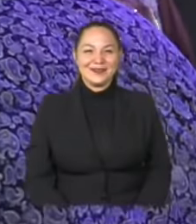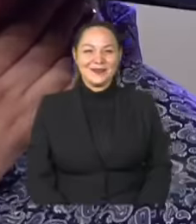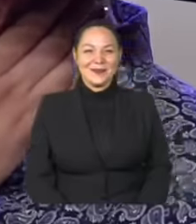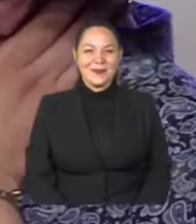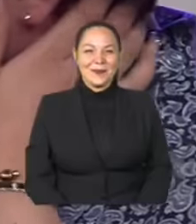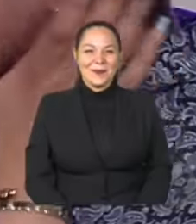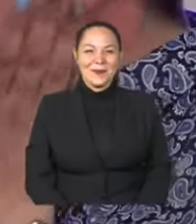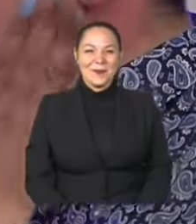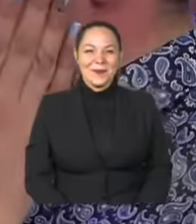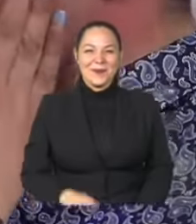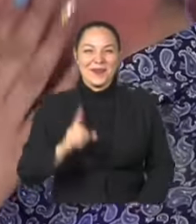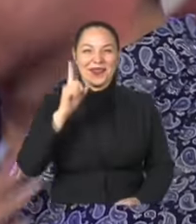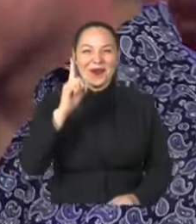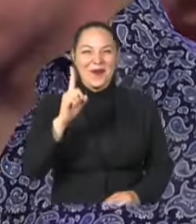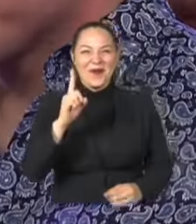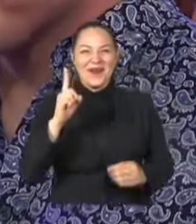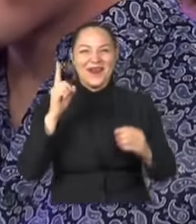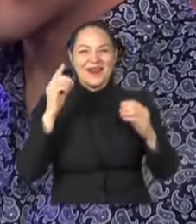es el cale.